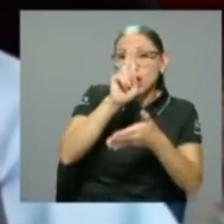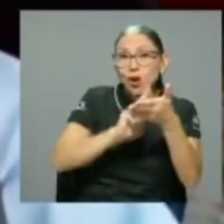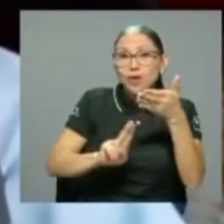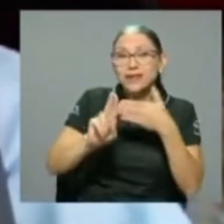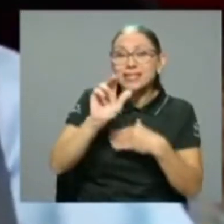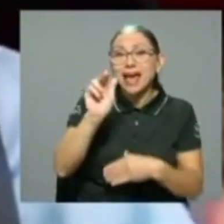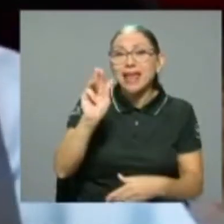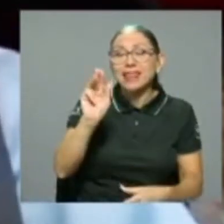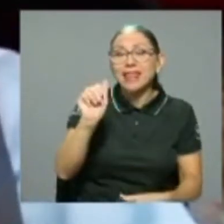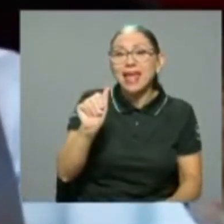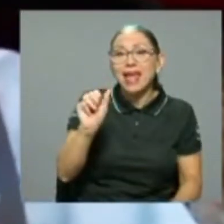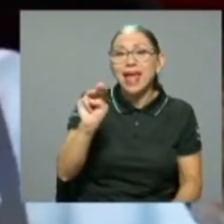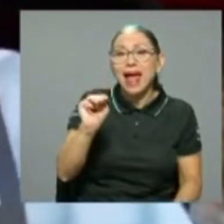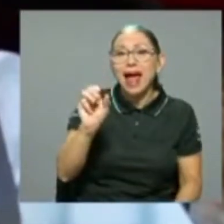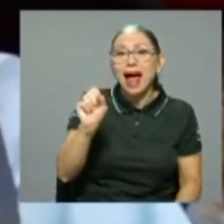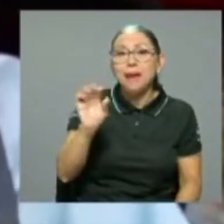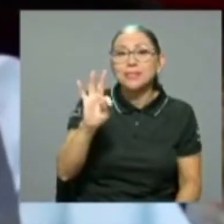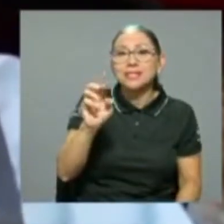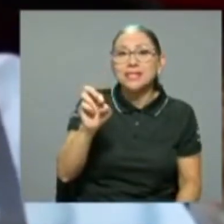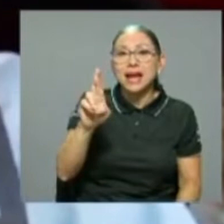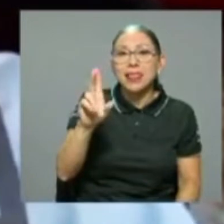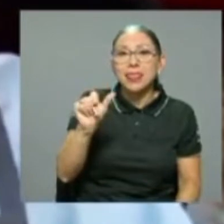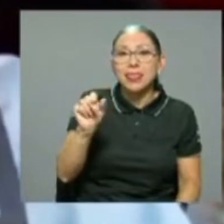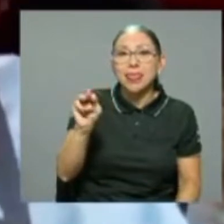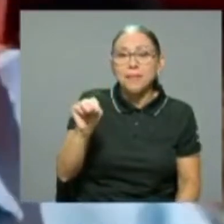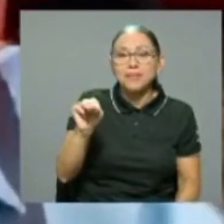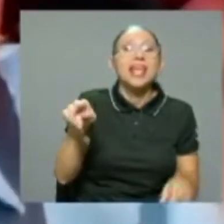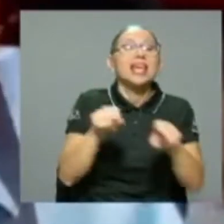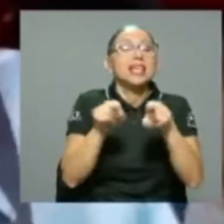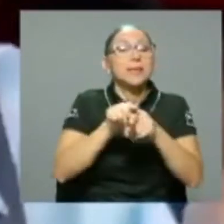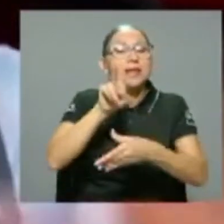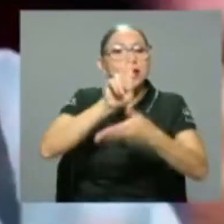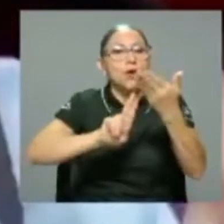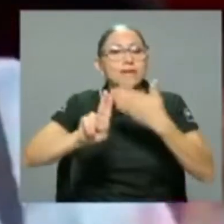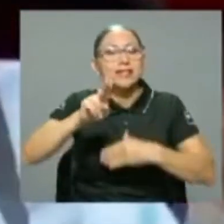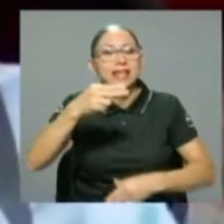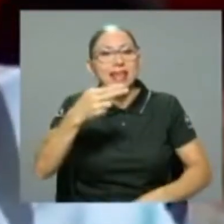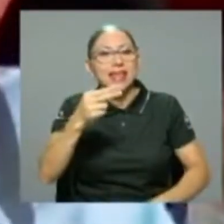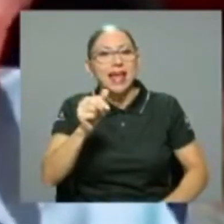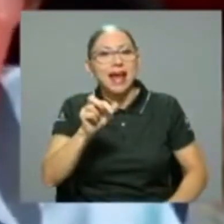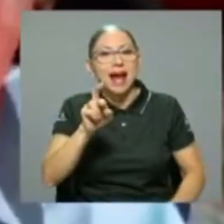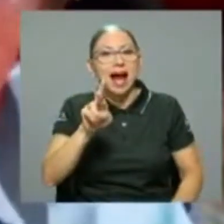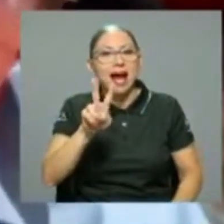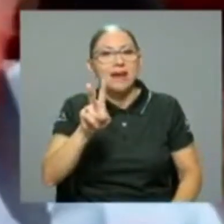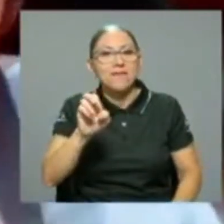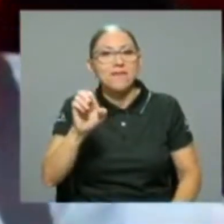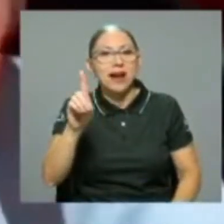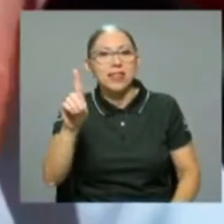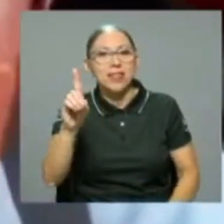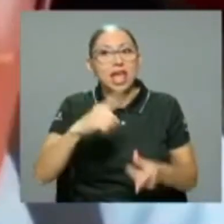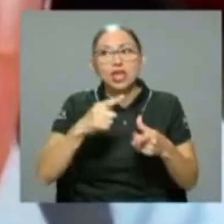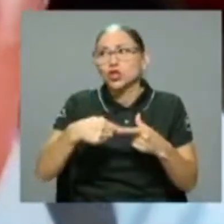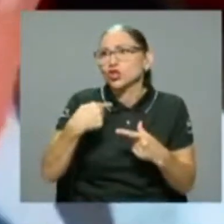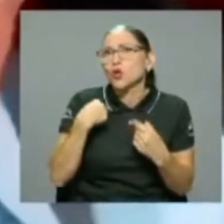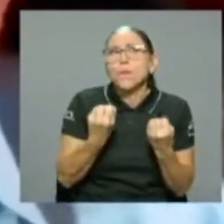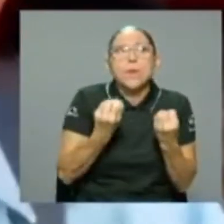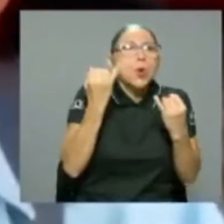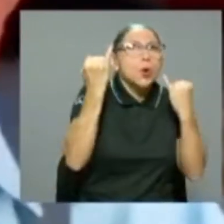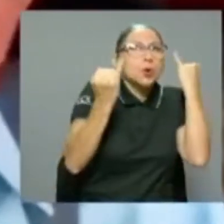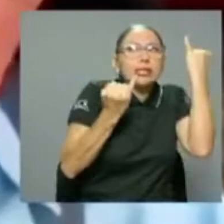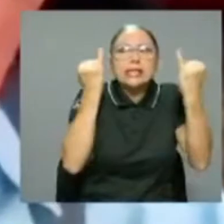Ámsterdam y luego en la Universidad de Harvard. Y entonces estaba lleno de ideas de cómo me gustaría que fuera la